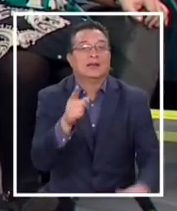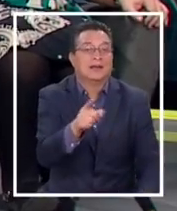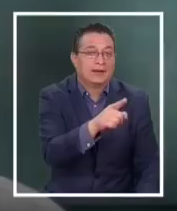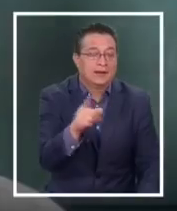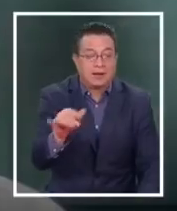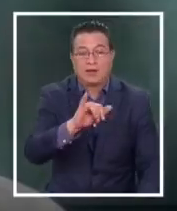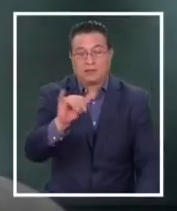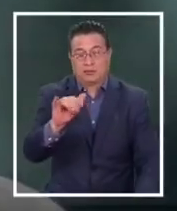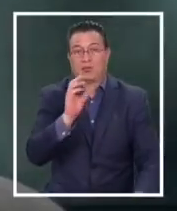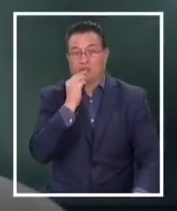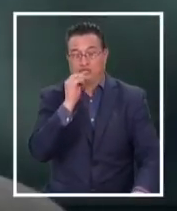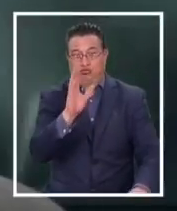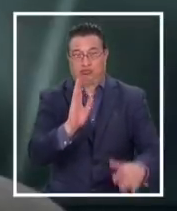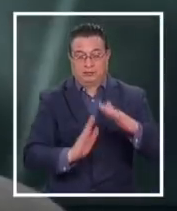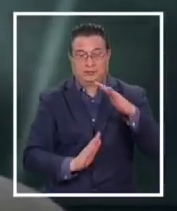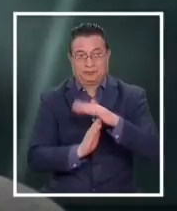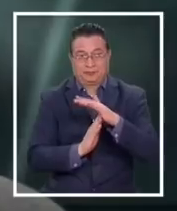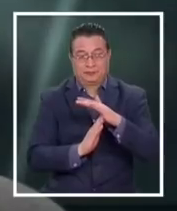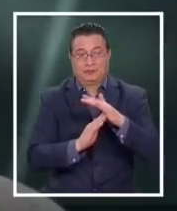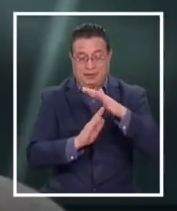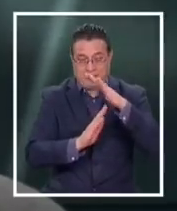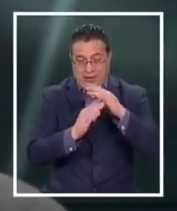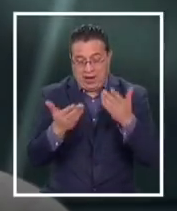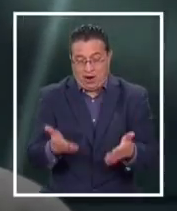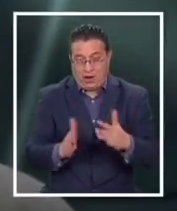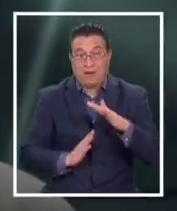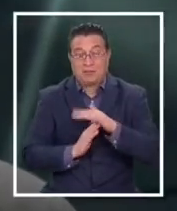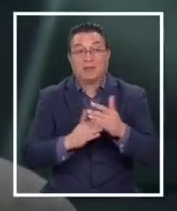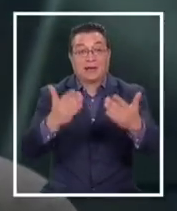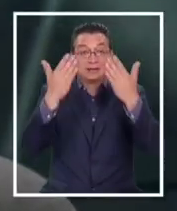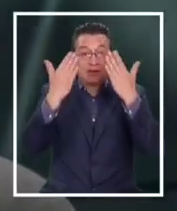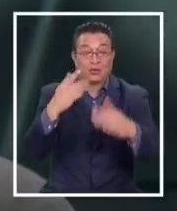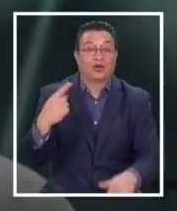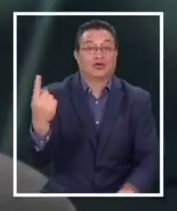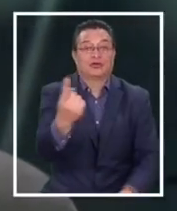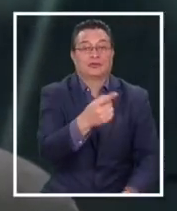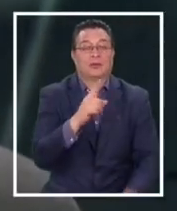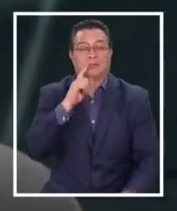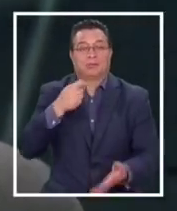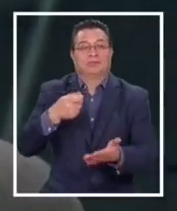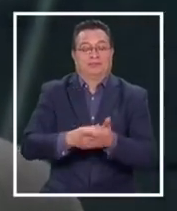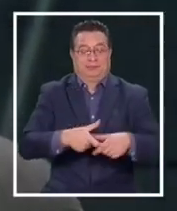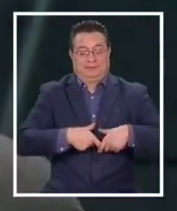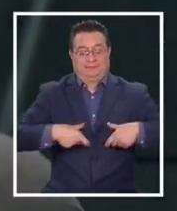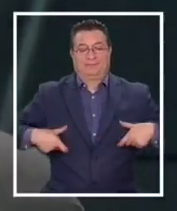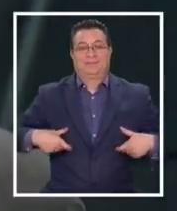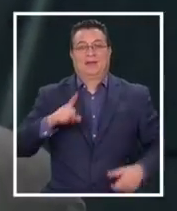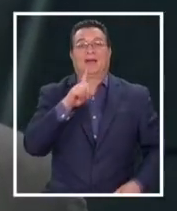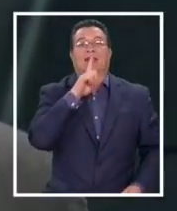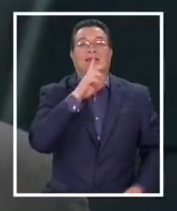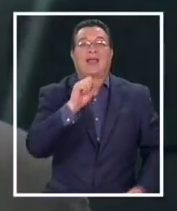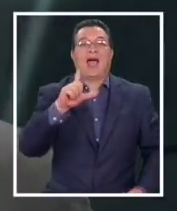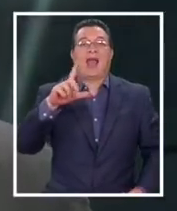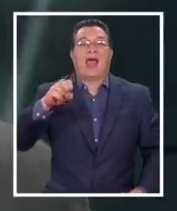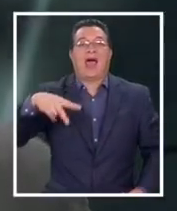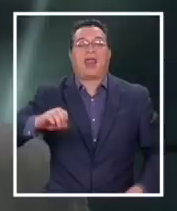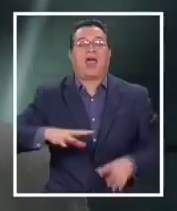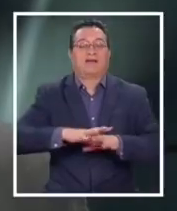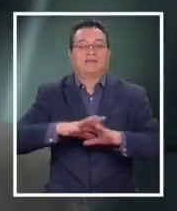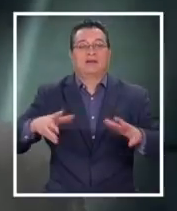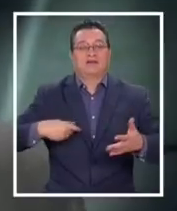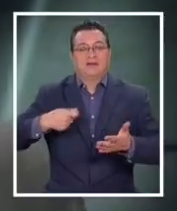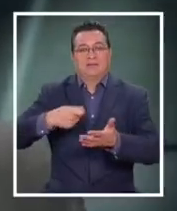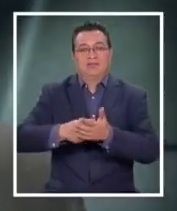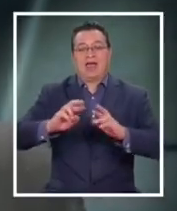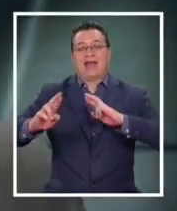antes, nos vamos, les tengo planteadas las preguntas, nos vamos a la pausa. Saludando también a nuestro auspiciador Talana, cuenta con la más completa y robusta